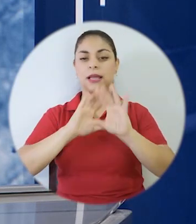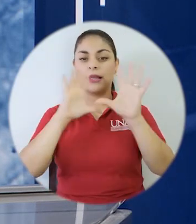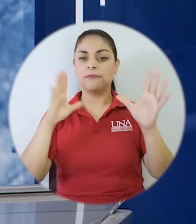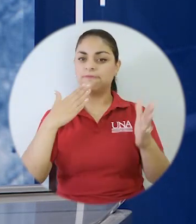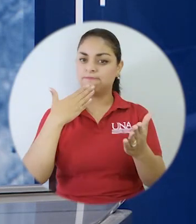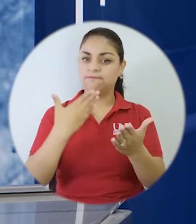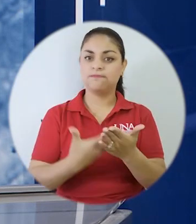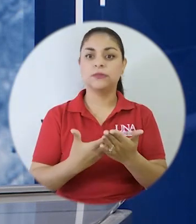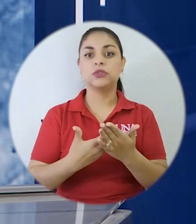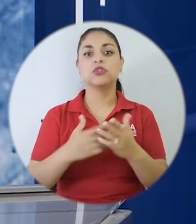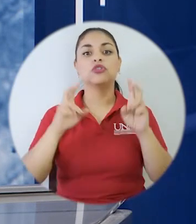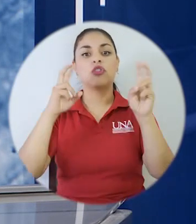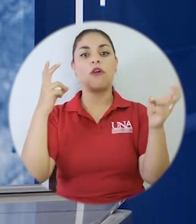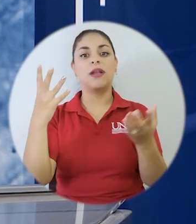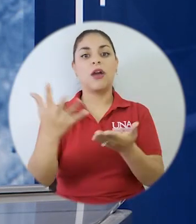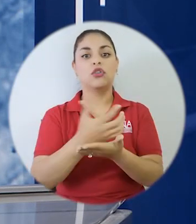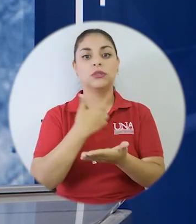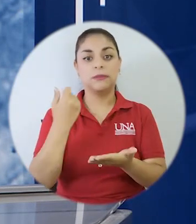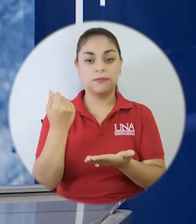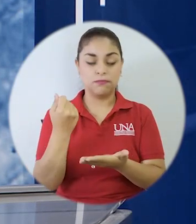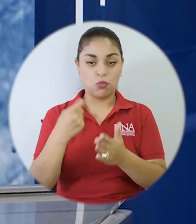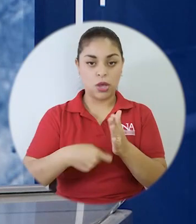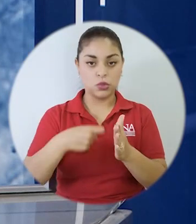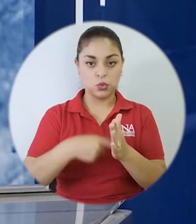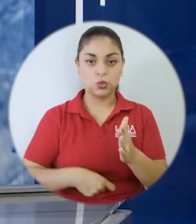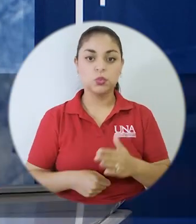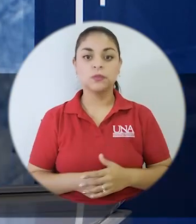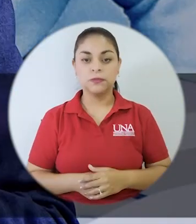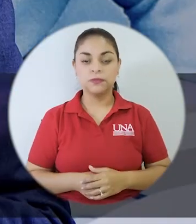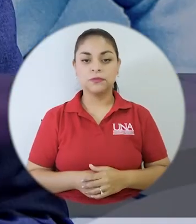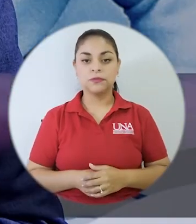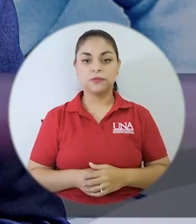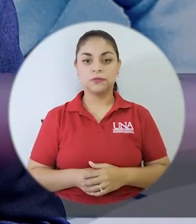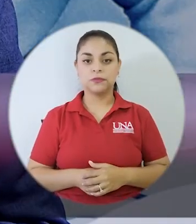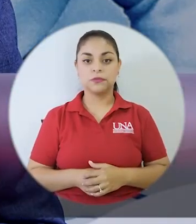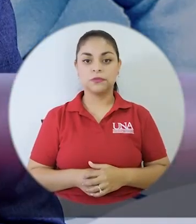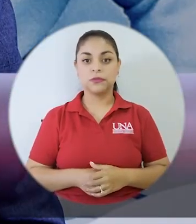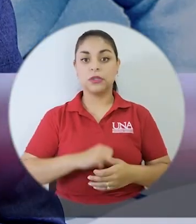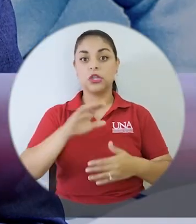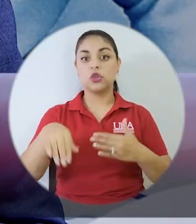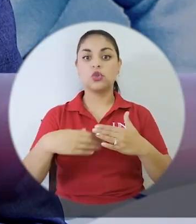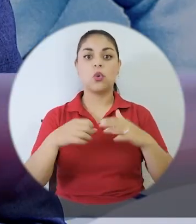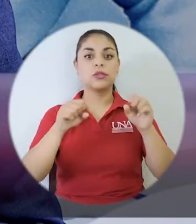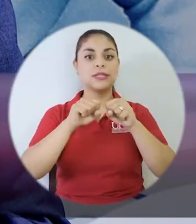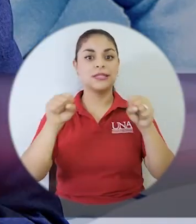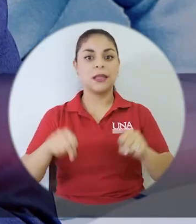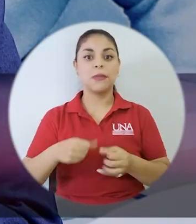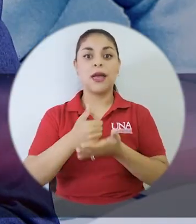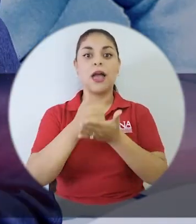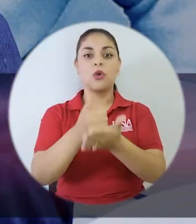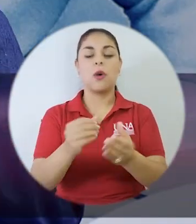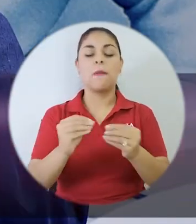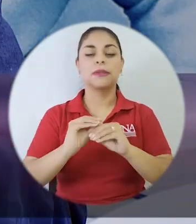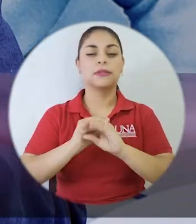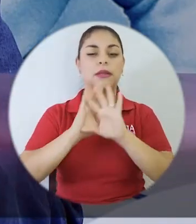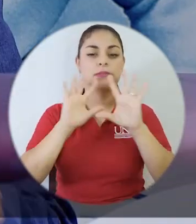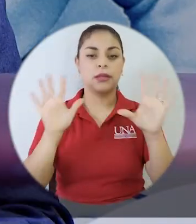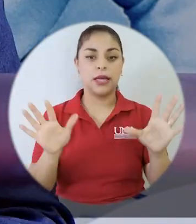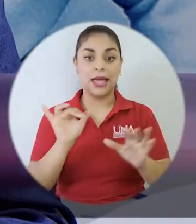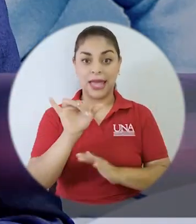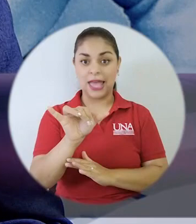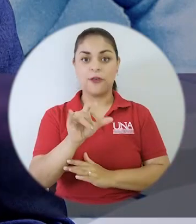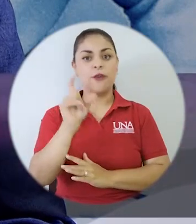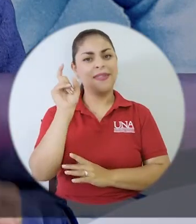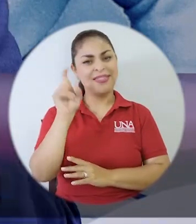más clara y más eficiente en el tema de recaudación de impuestos. Sí, y todos los sistemas que ayuden a ser más transparente,